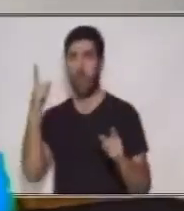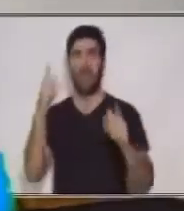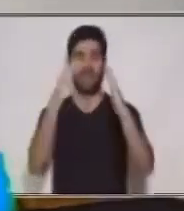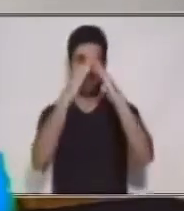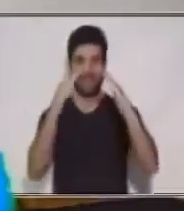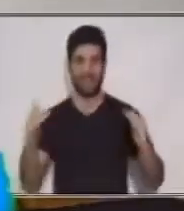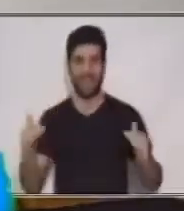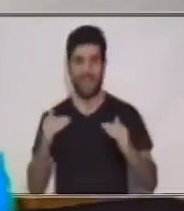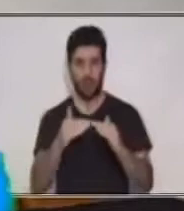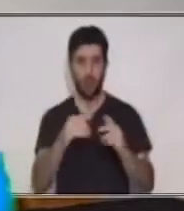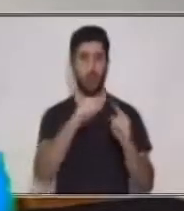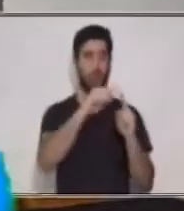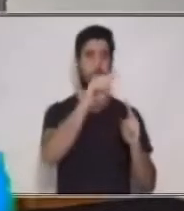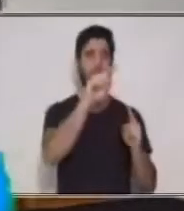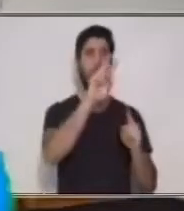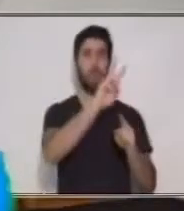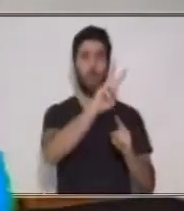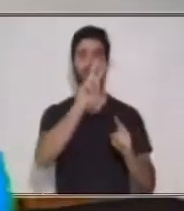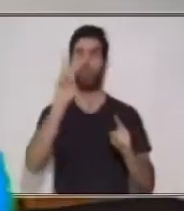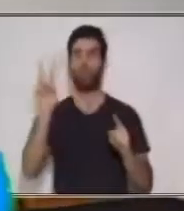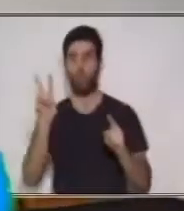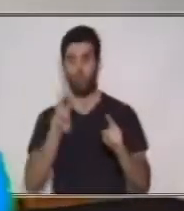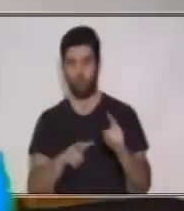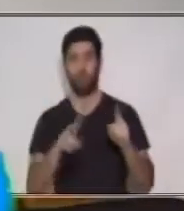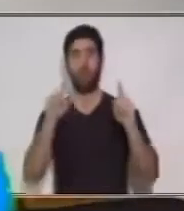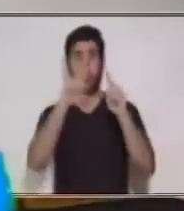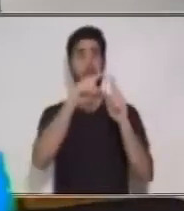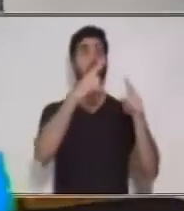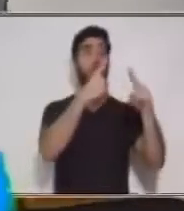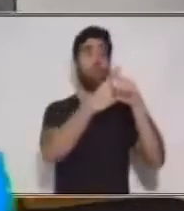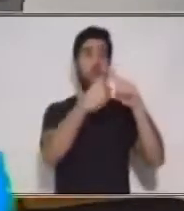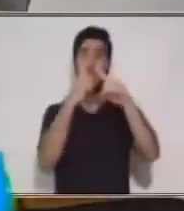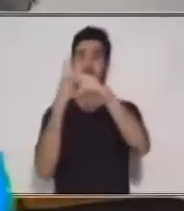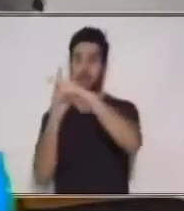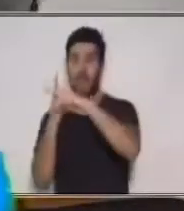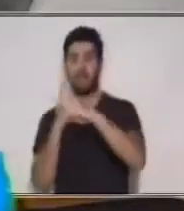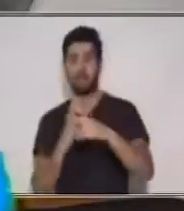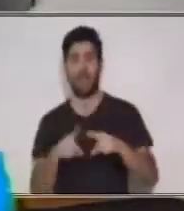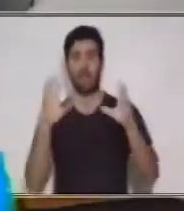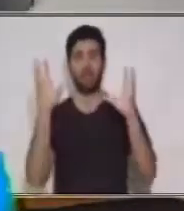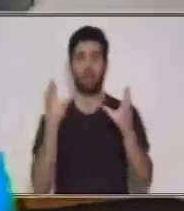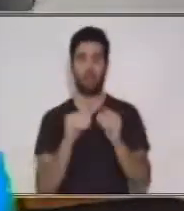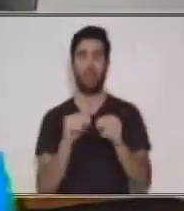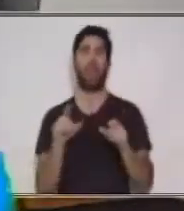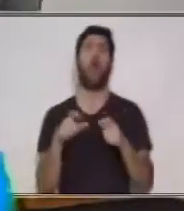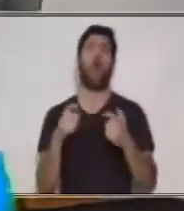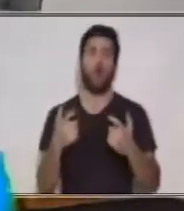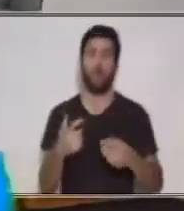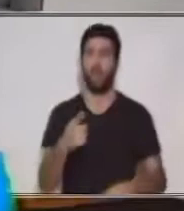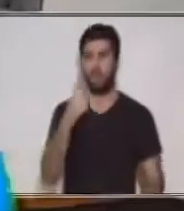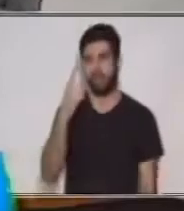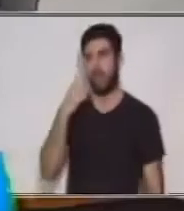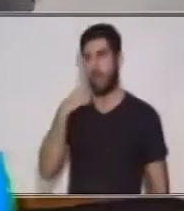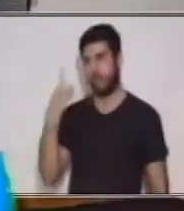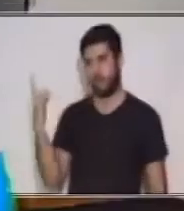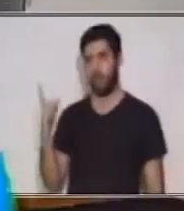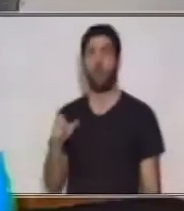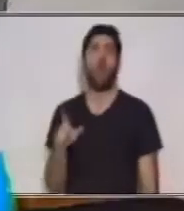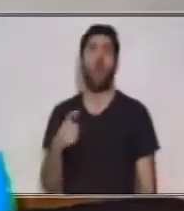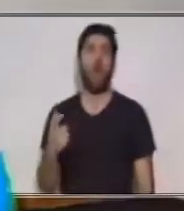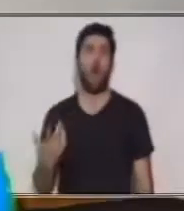acuerdo? Entonces quiero que lo evaluemos o que lo practiquemos en esta primera figura con un triángulo